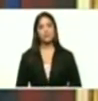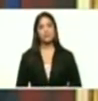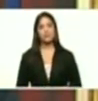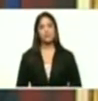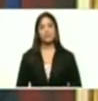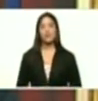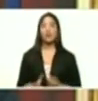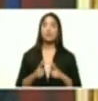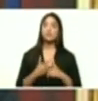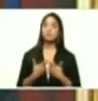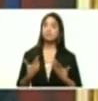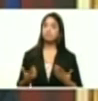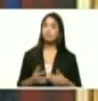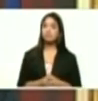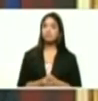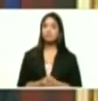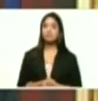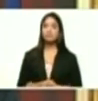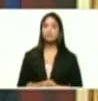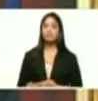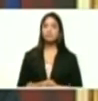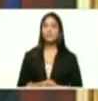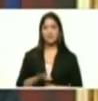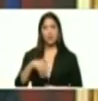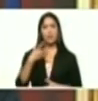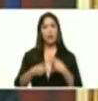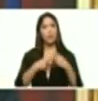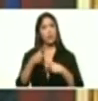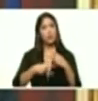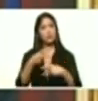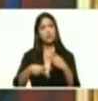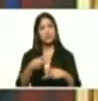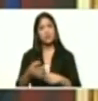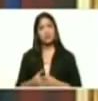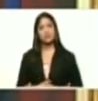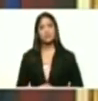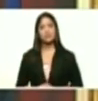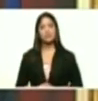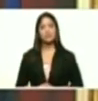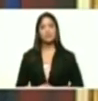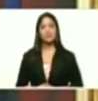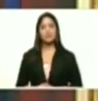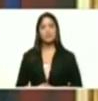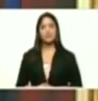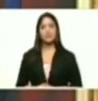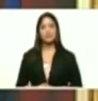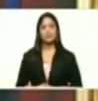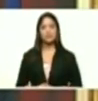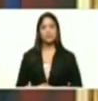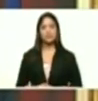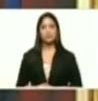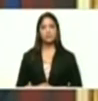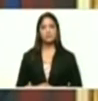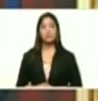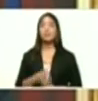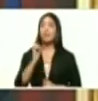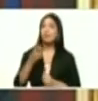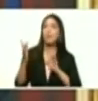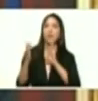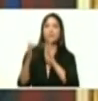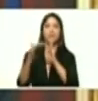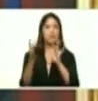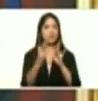entonces, hay una capacidad productiva, tremenda, que hay que ir articulando,